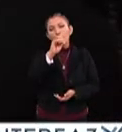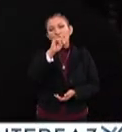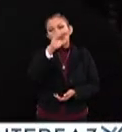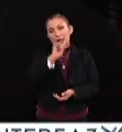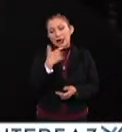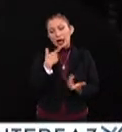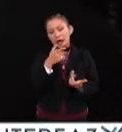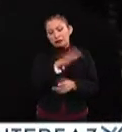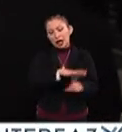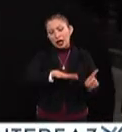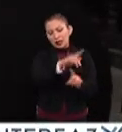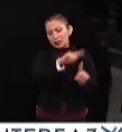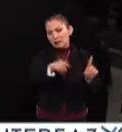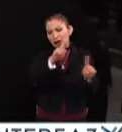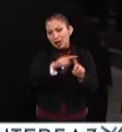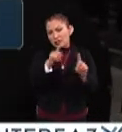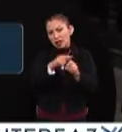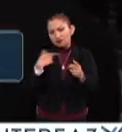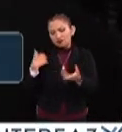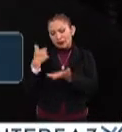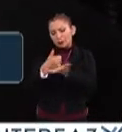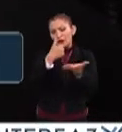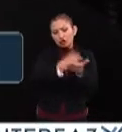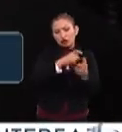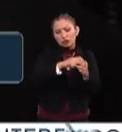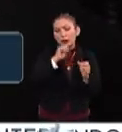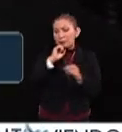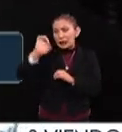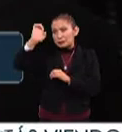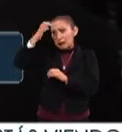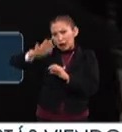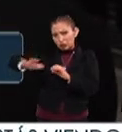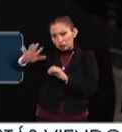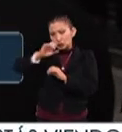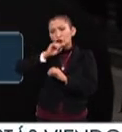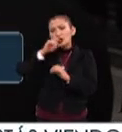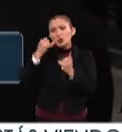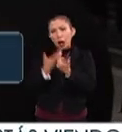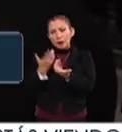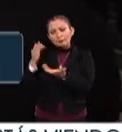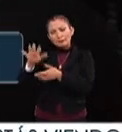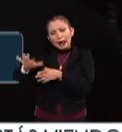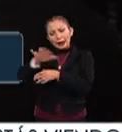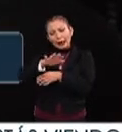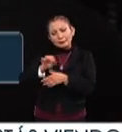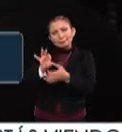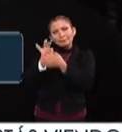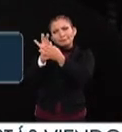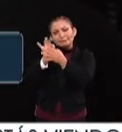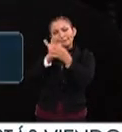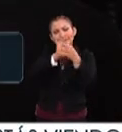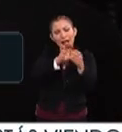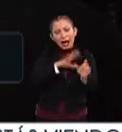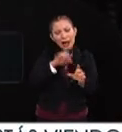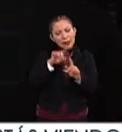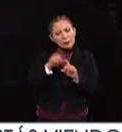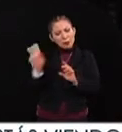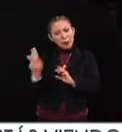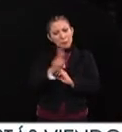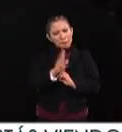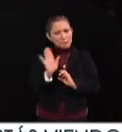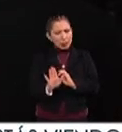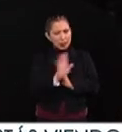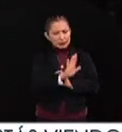área multidisciplinaria, tal cual como lo es el sector aeroespacial, por lo tanto podemos encontrar diversas similitudes,